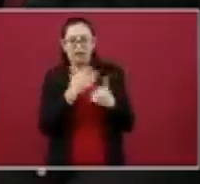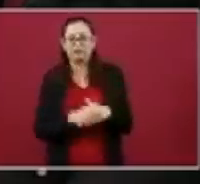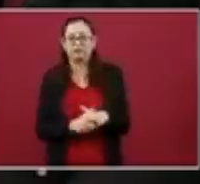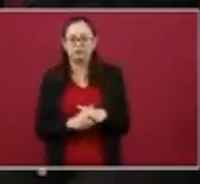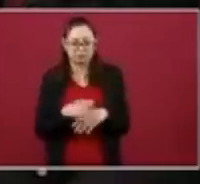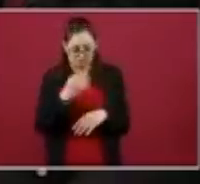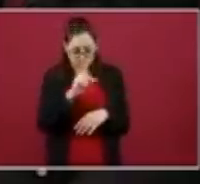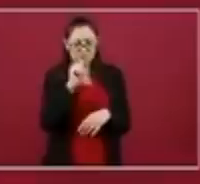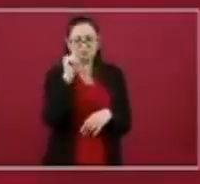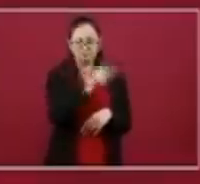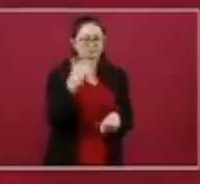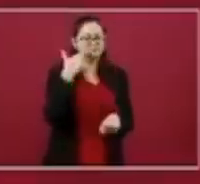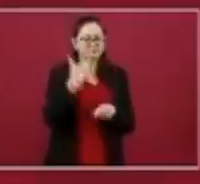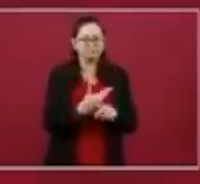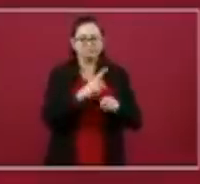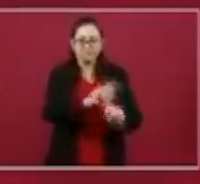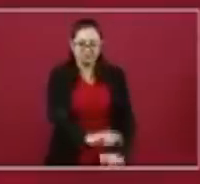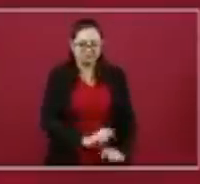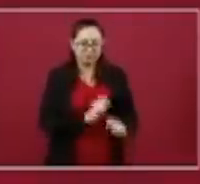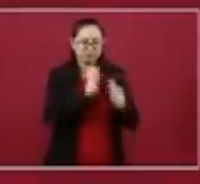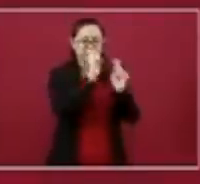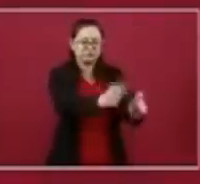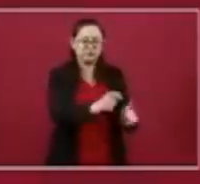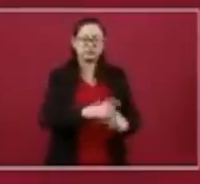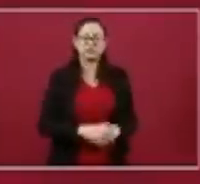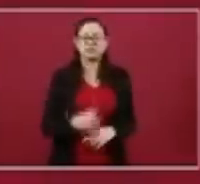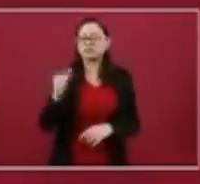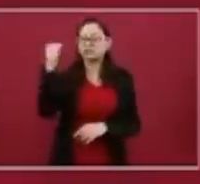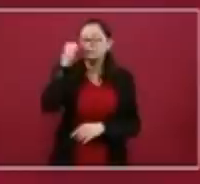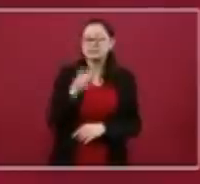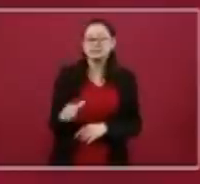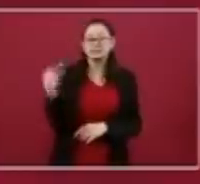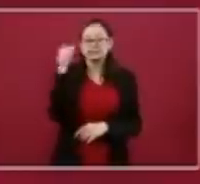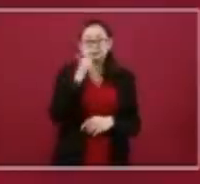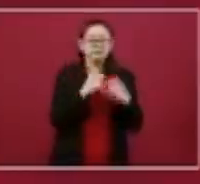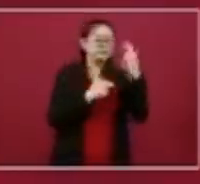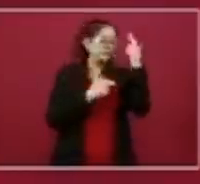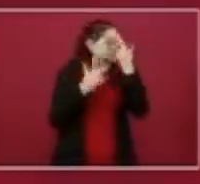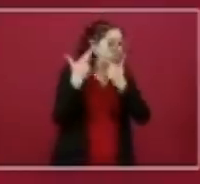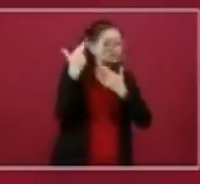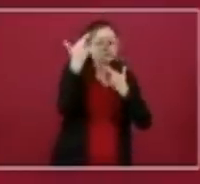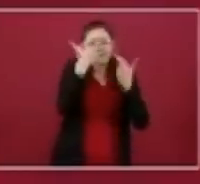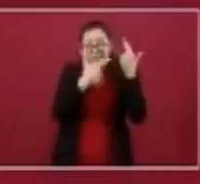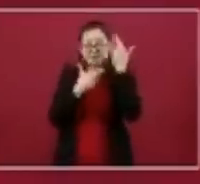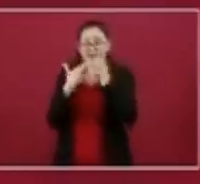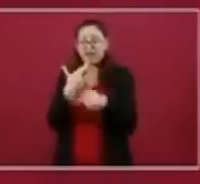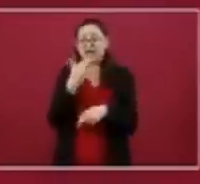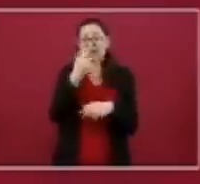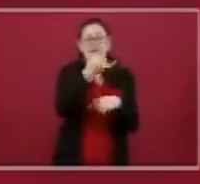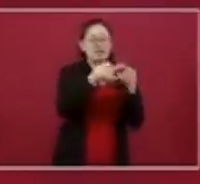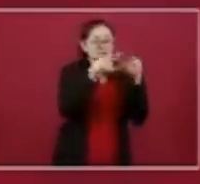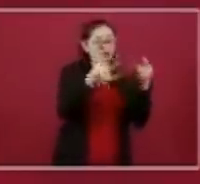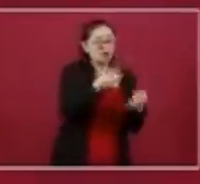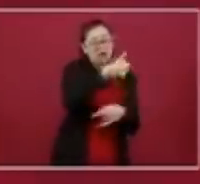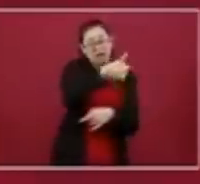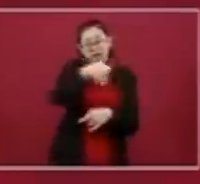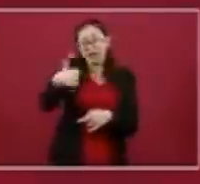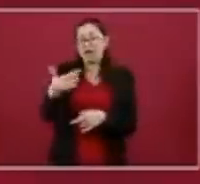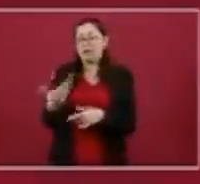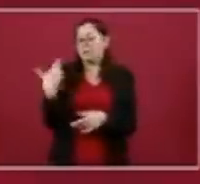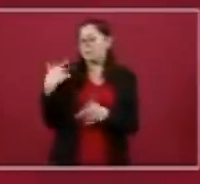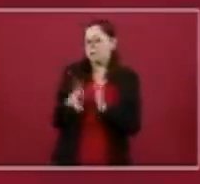Va a hacerse cargo de revisar caso por caso esto que salió en el periódico